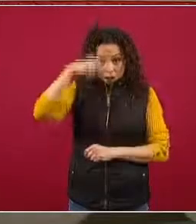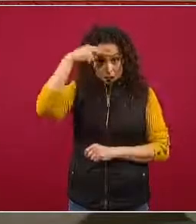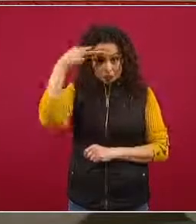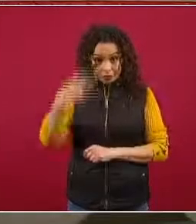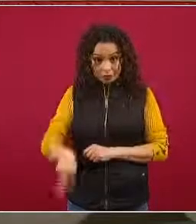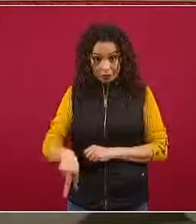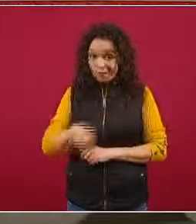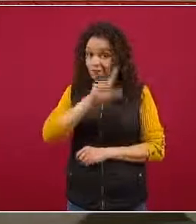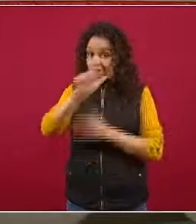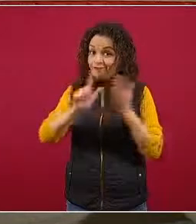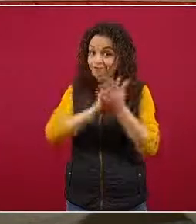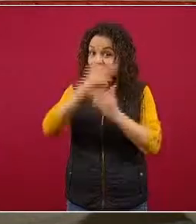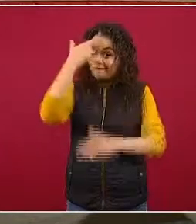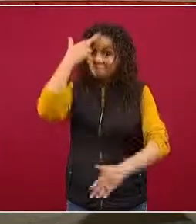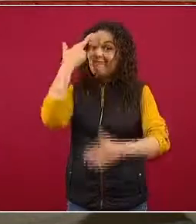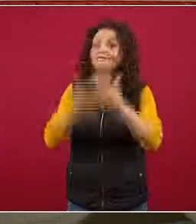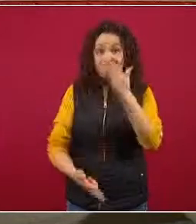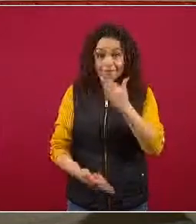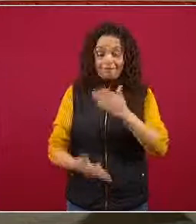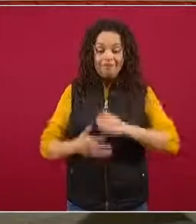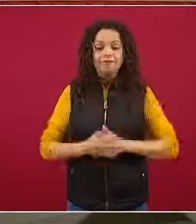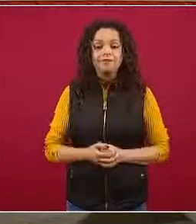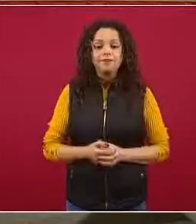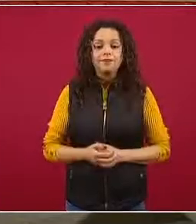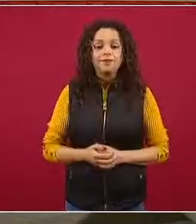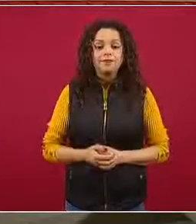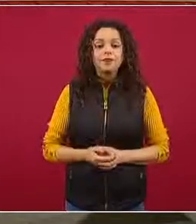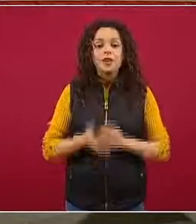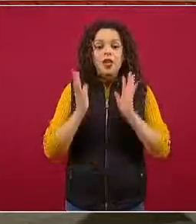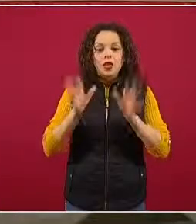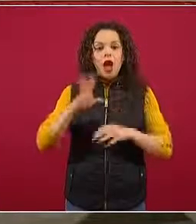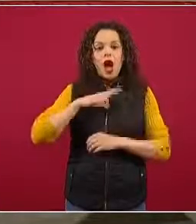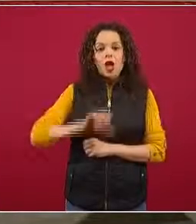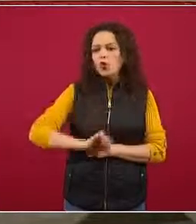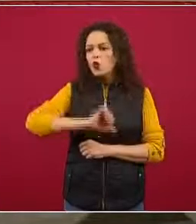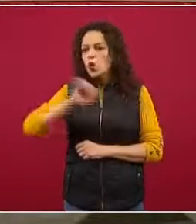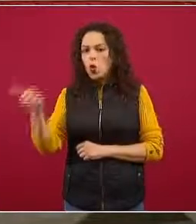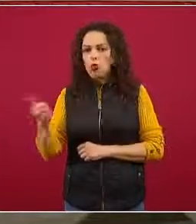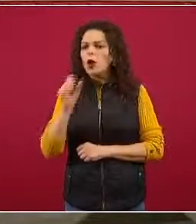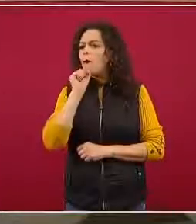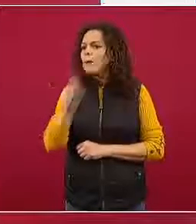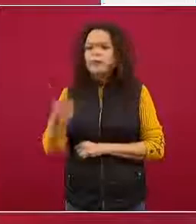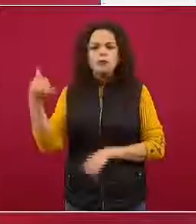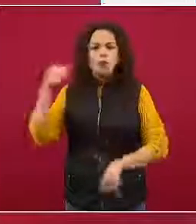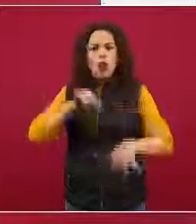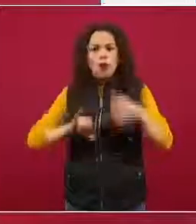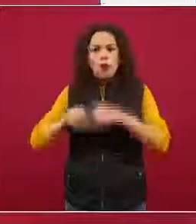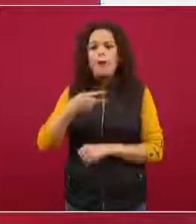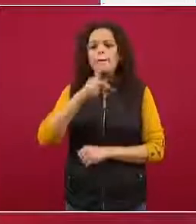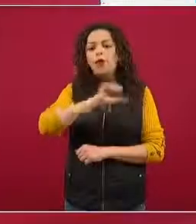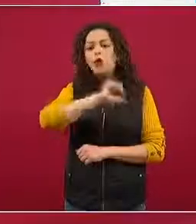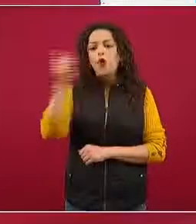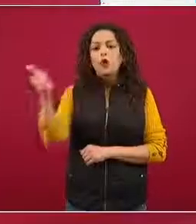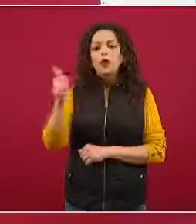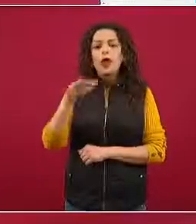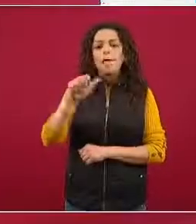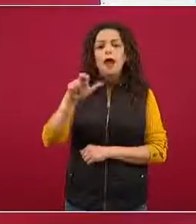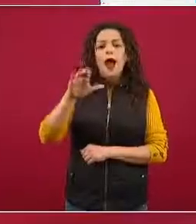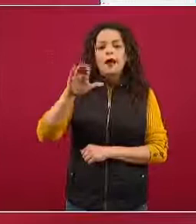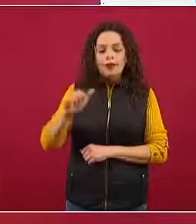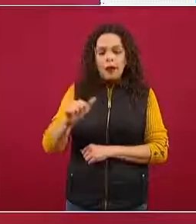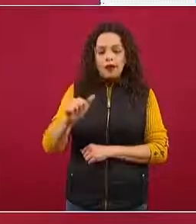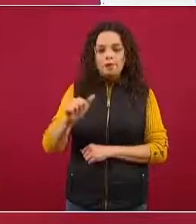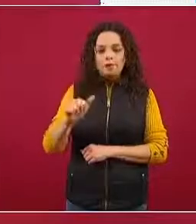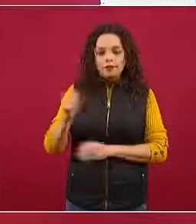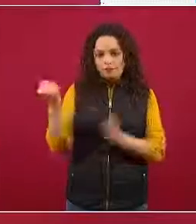está también la vacuna contra influenza, es el mismo laboratorio, es otra marca, se llama Fluzone, y